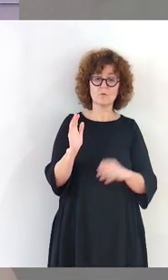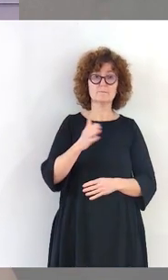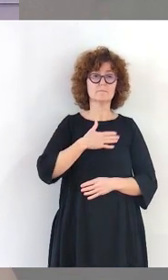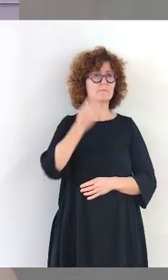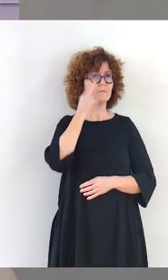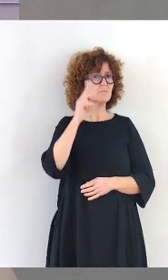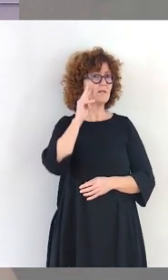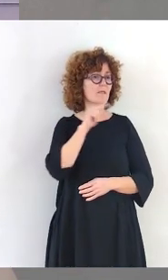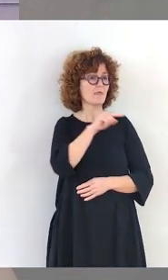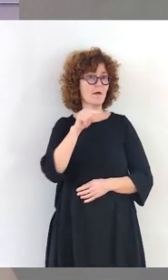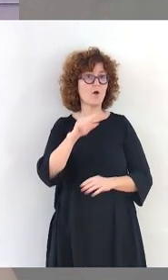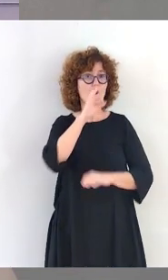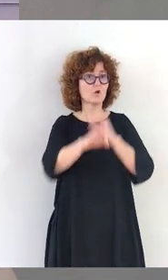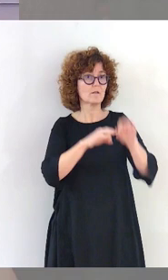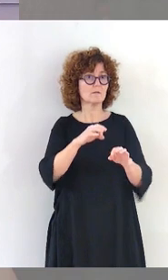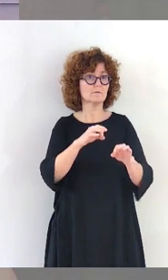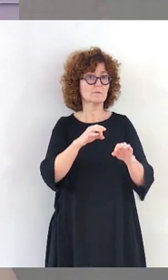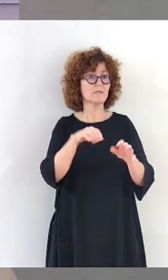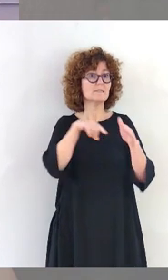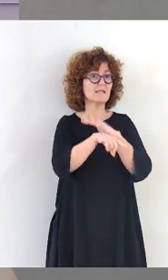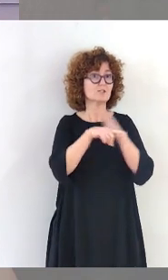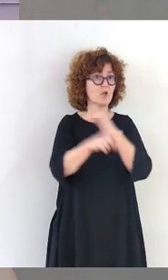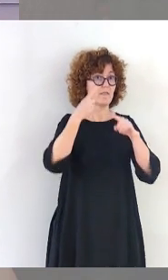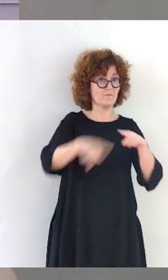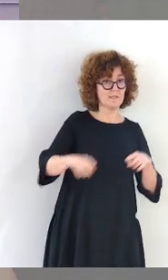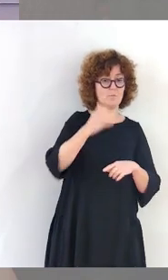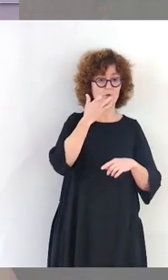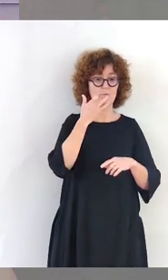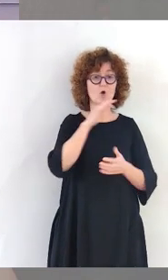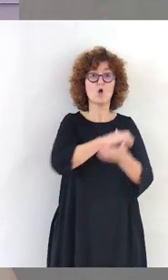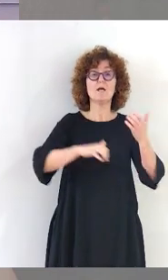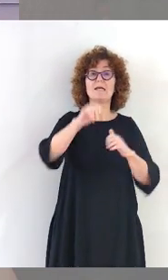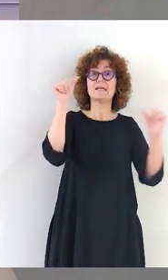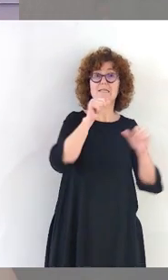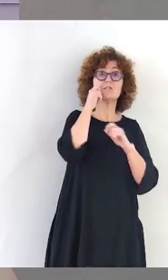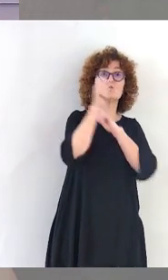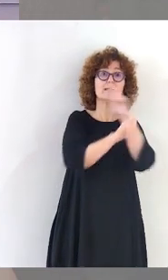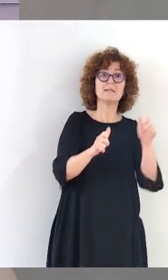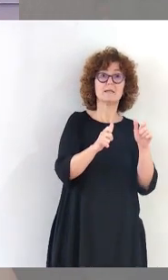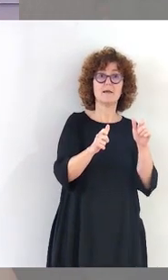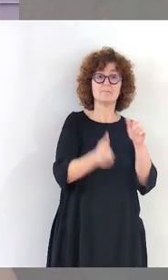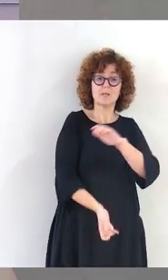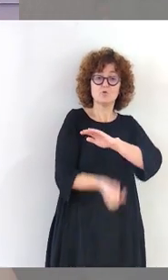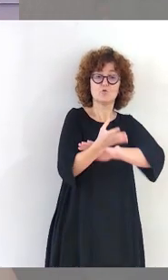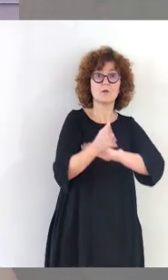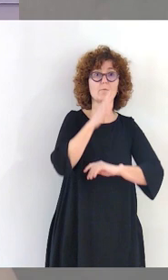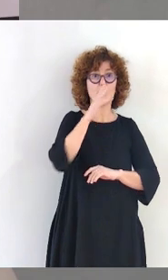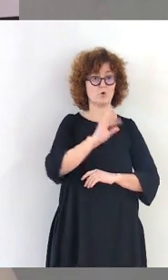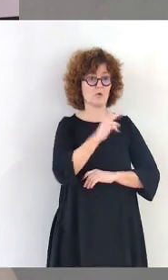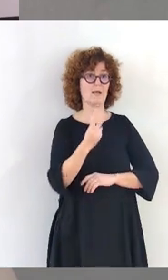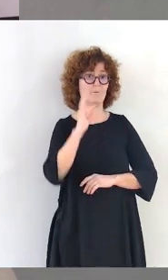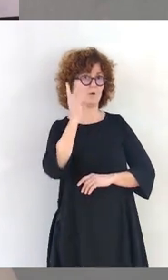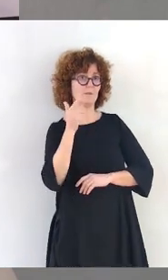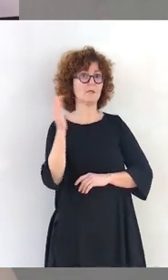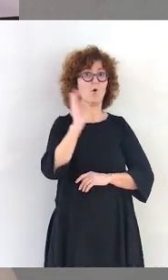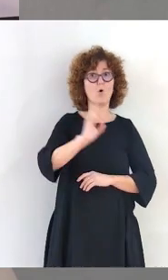organizaciones si se gestiona de manera diferente cuando una crisis humanitaria viene derivada por consecuencias del cambio climático o por